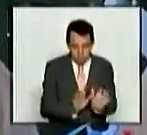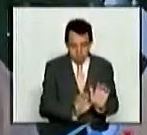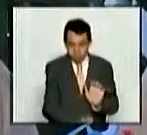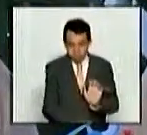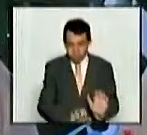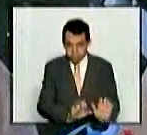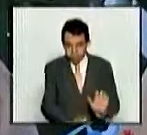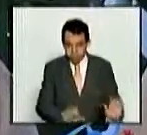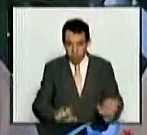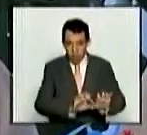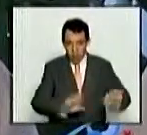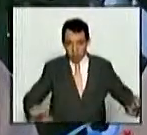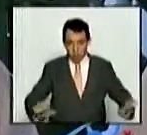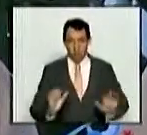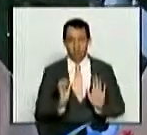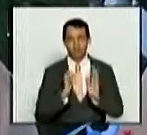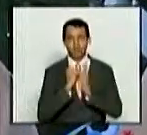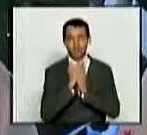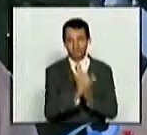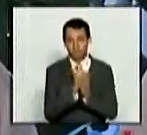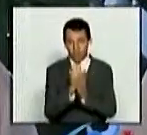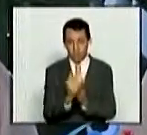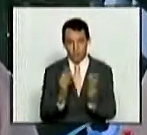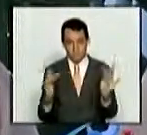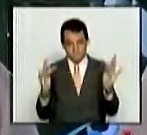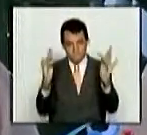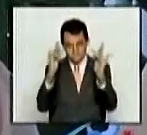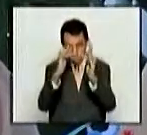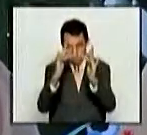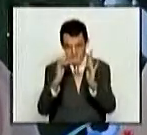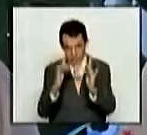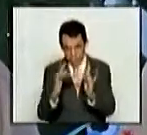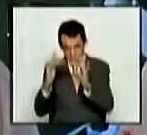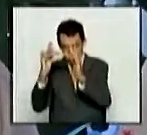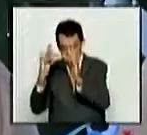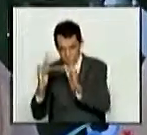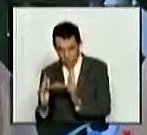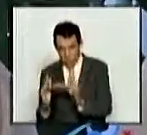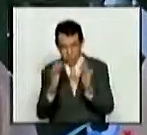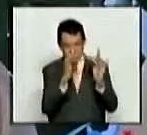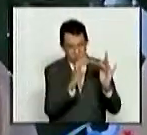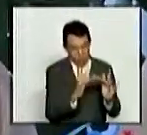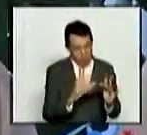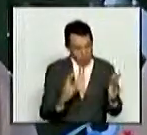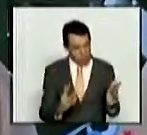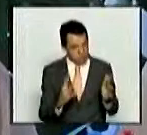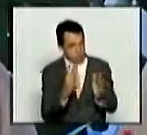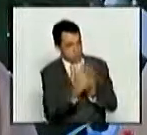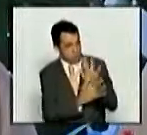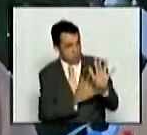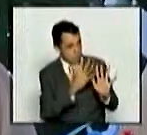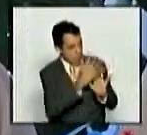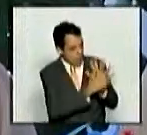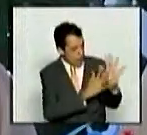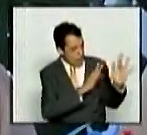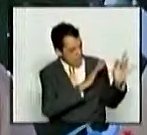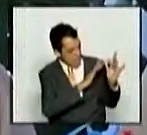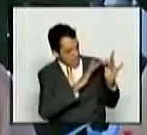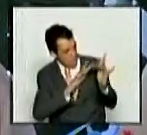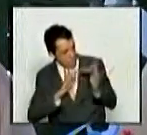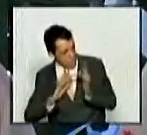manipular y liberar esos espacios intervertebrales, propiciando un poco más de movilidad, o mejorar